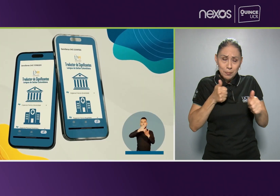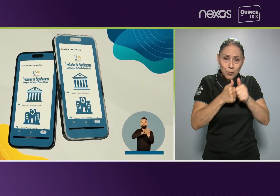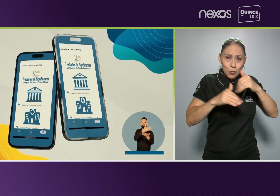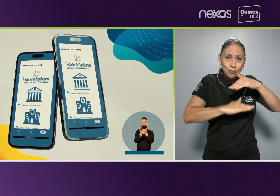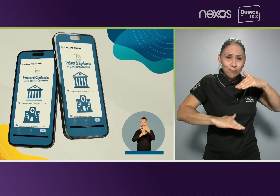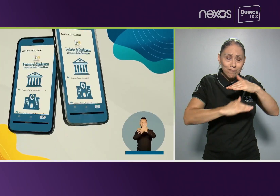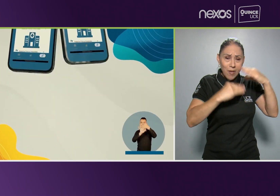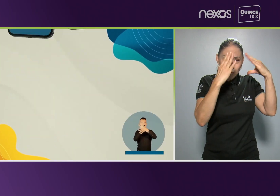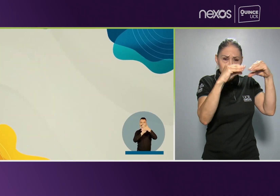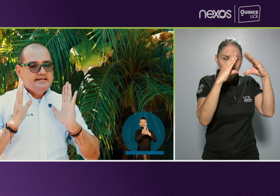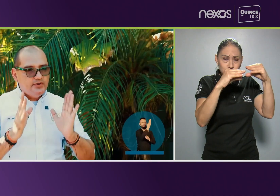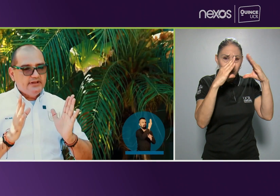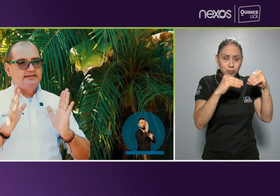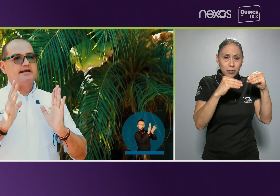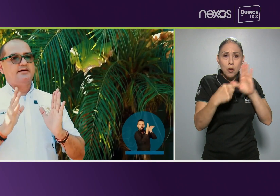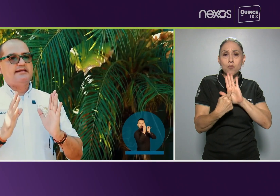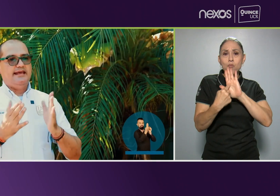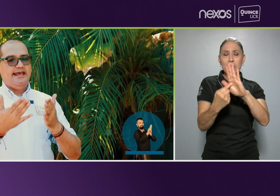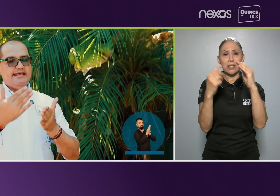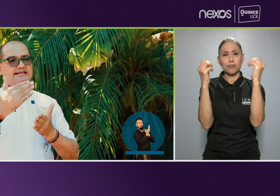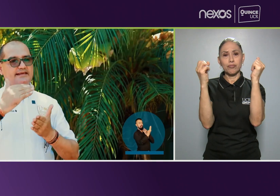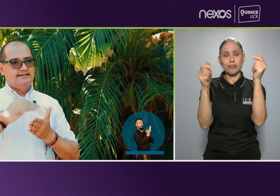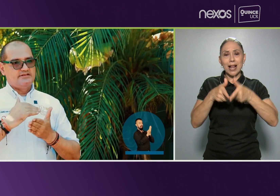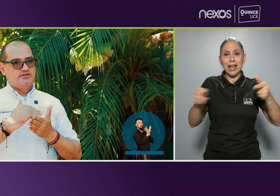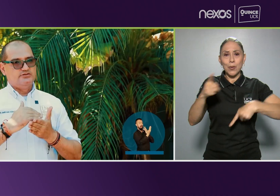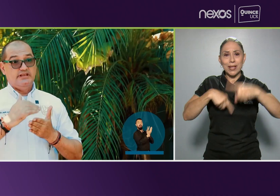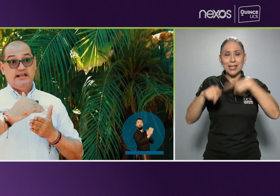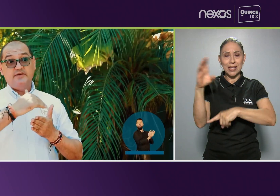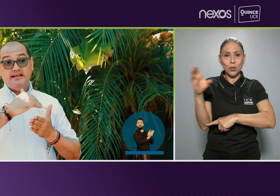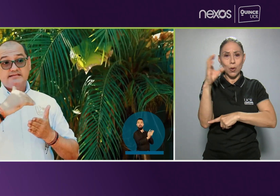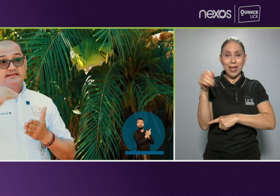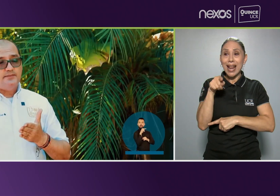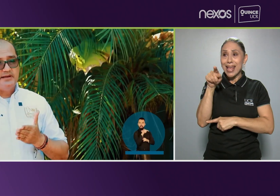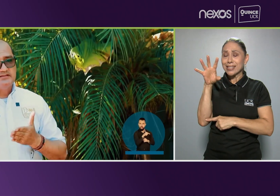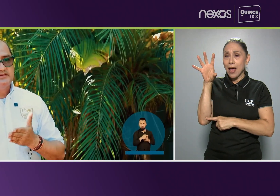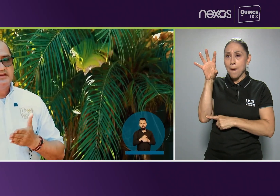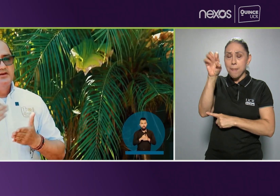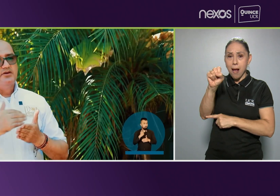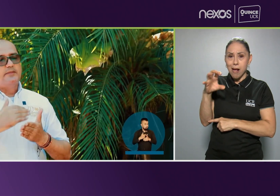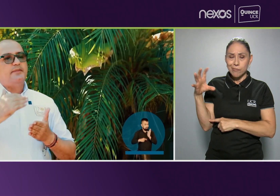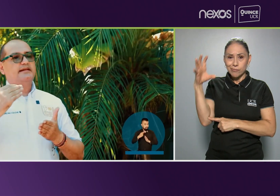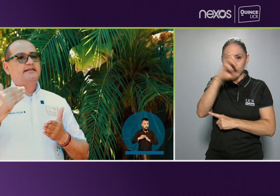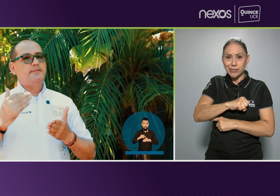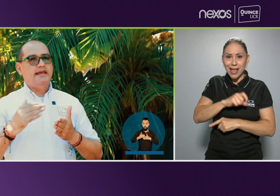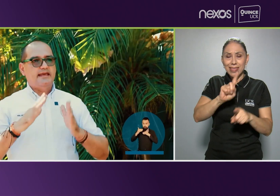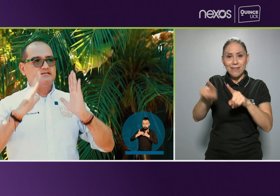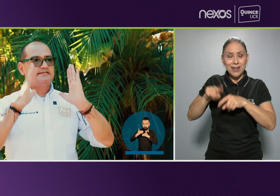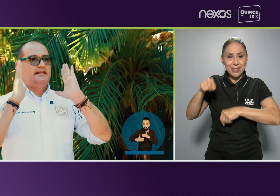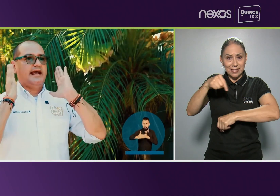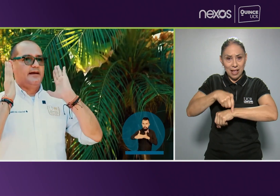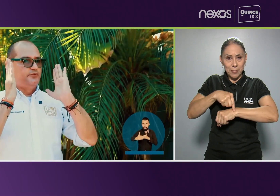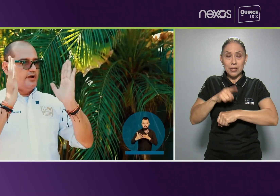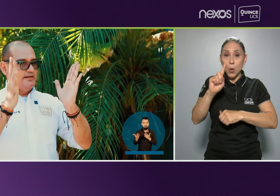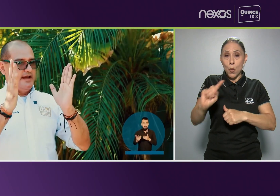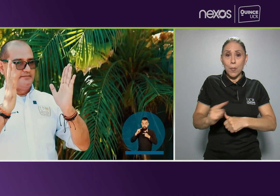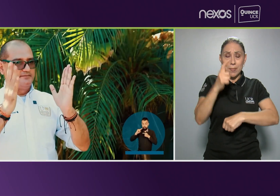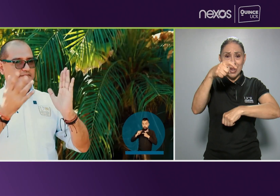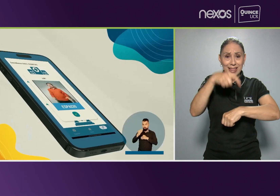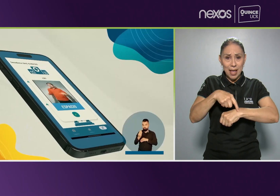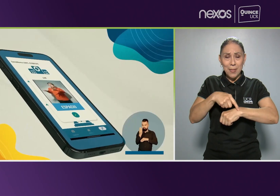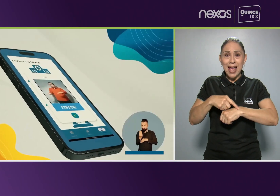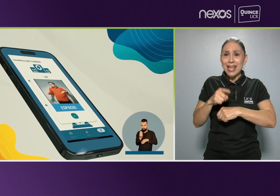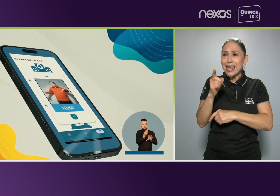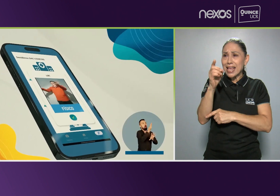lengua de señas colombiana. Es importante saber que esta detección tiene varias etapas. Una primera etapa que es la captura de la